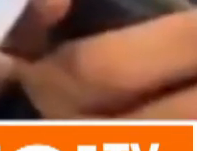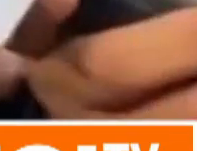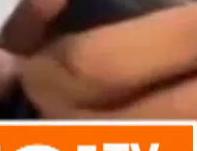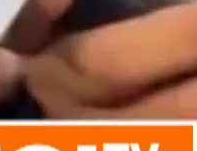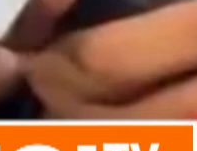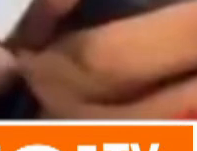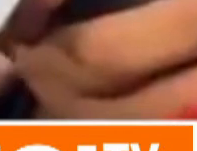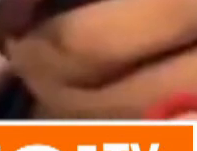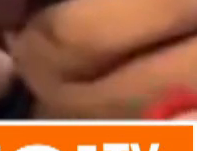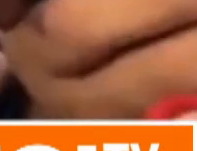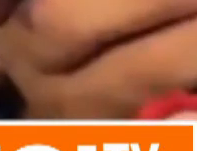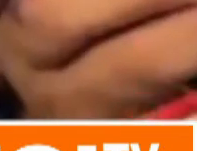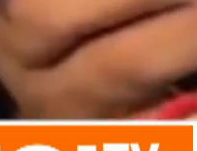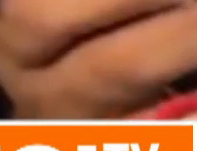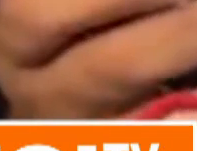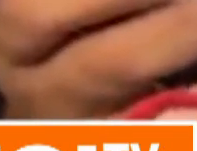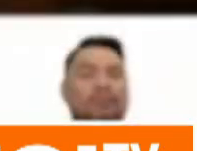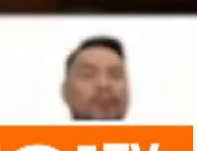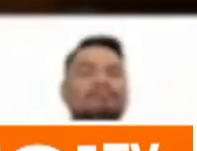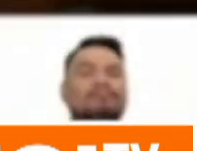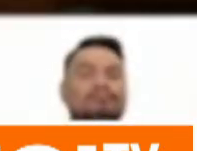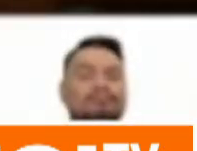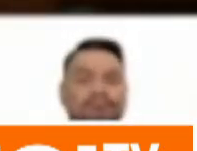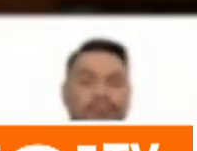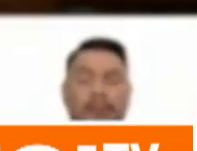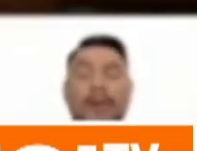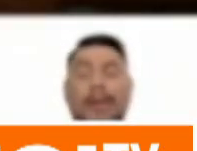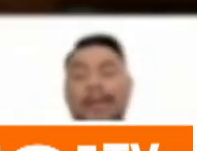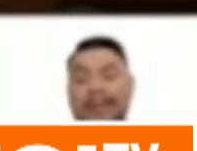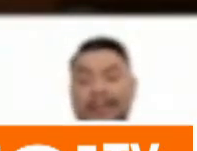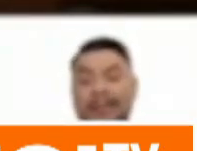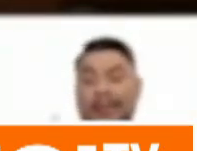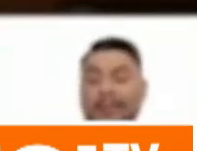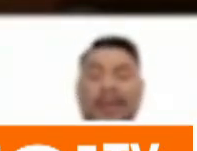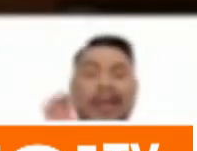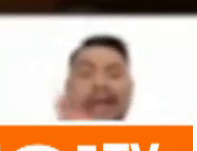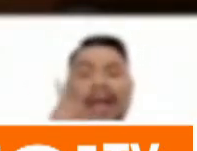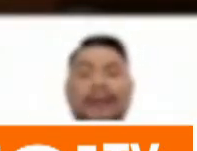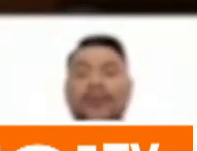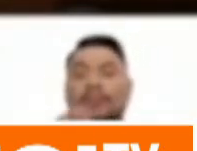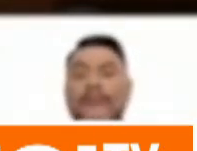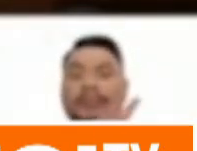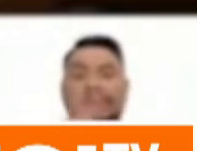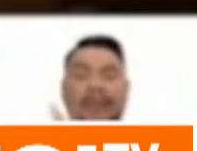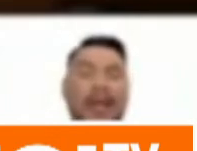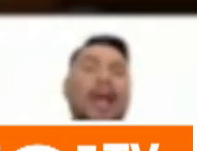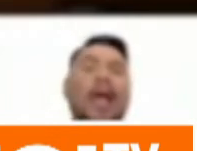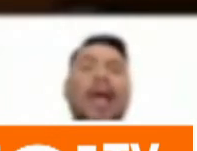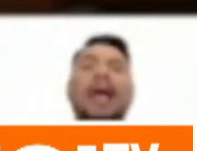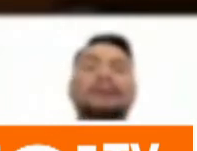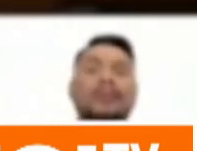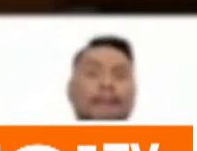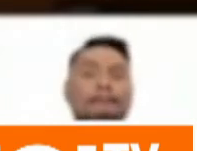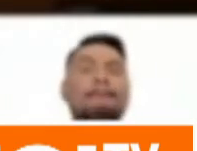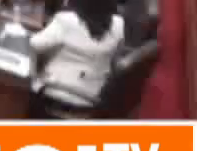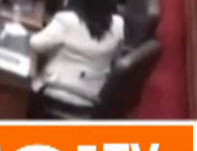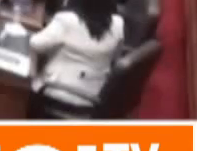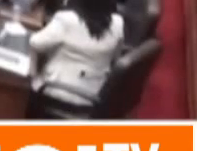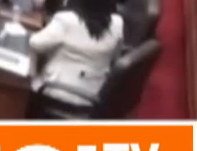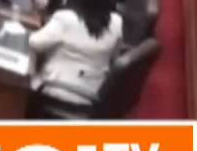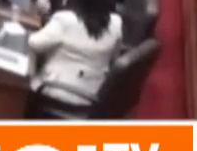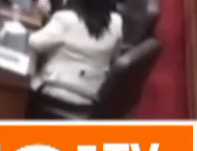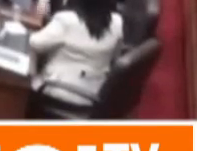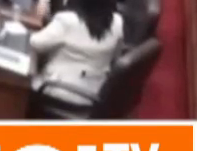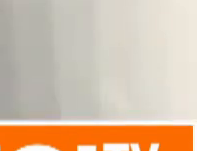tenía que haber sido algo mucho más Dinámico cuestionaron la duración del mensaje a la nación de Dina boluarte por fiestas patrias para los congresistas